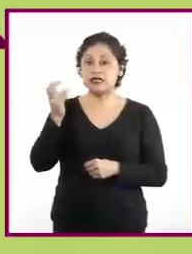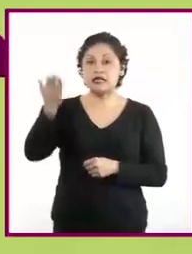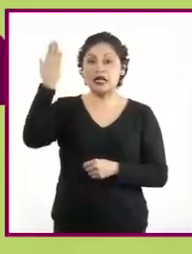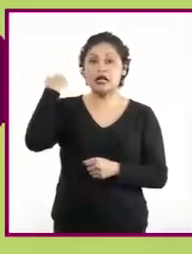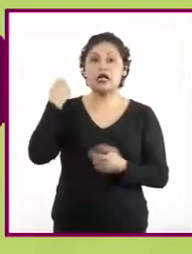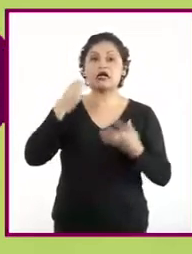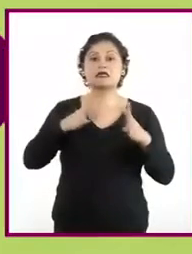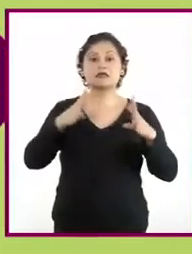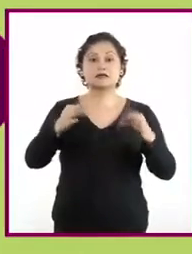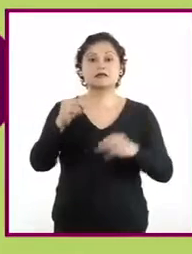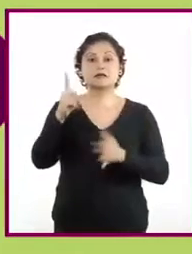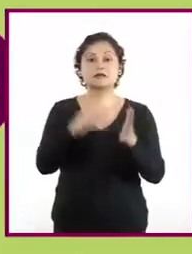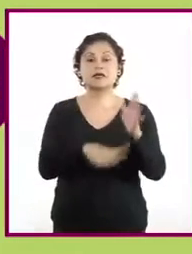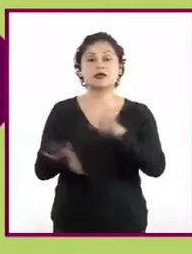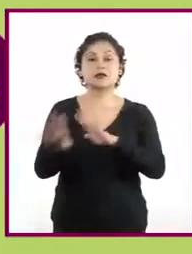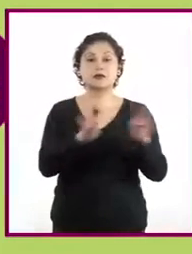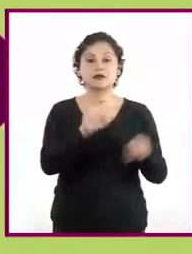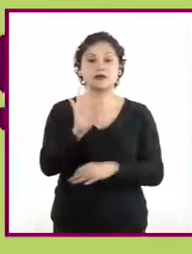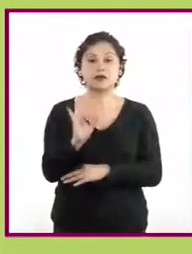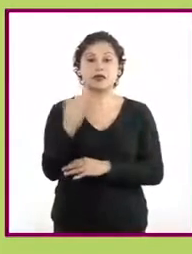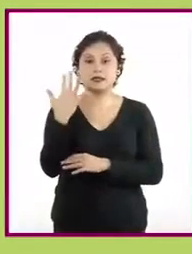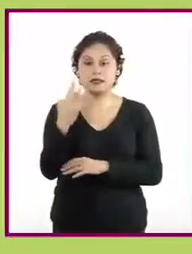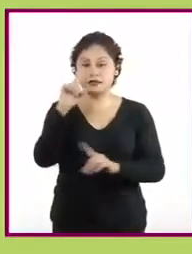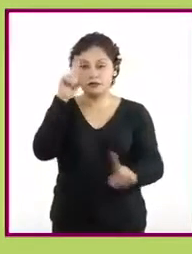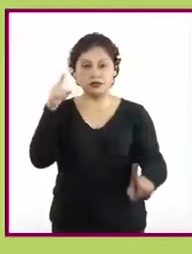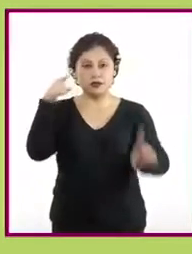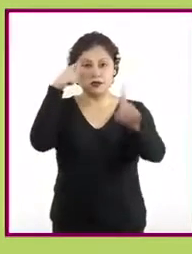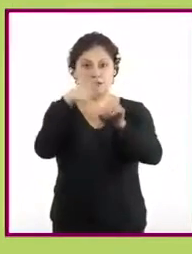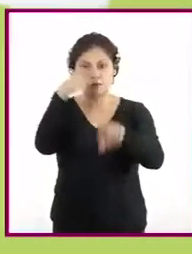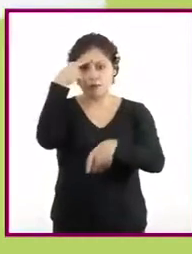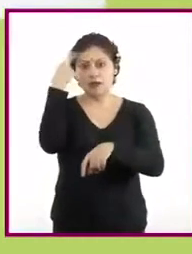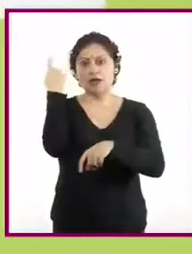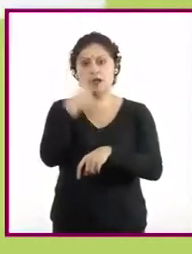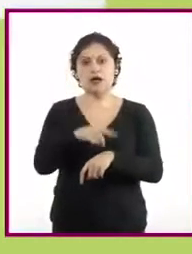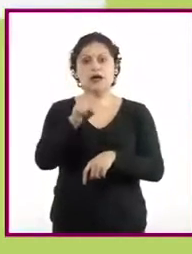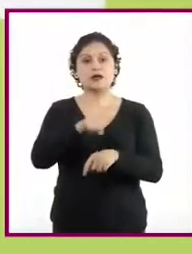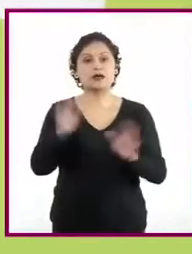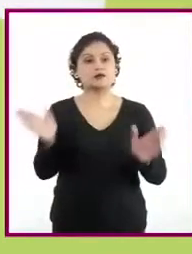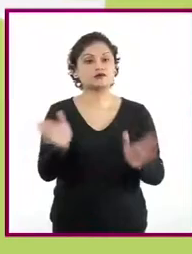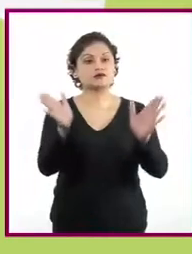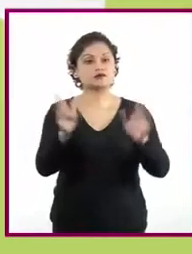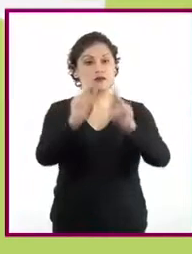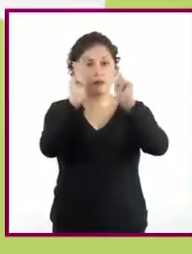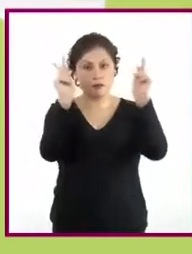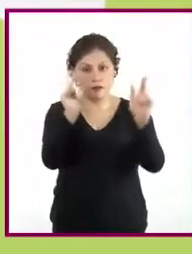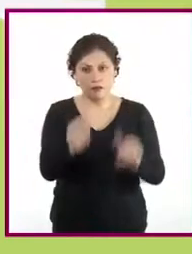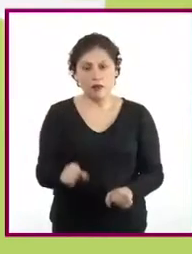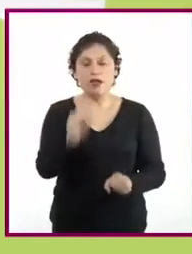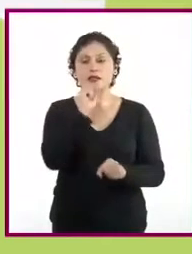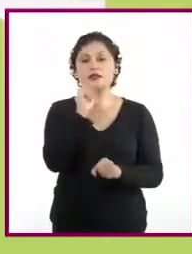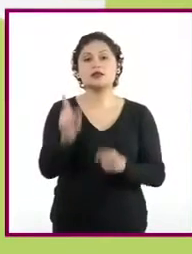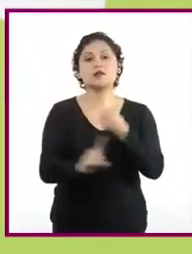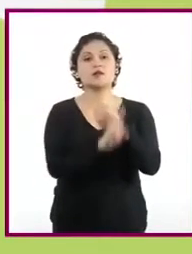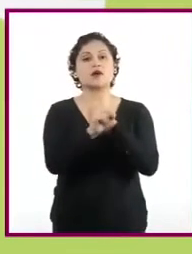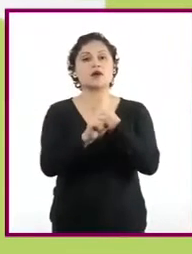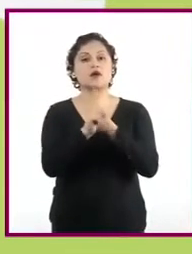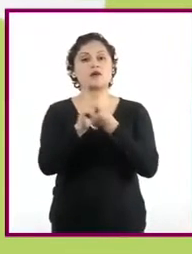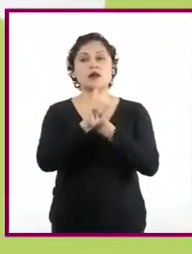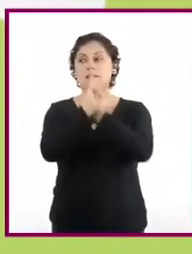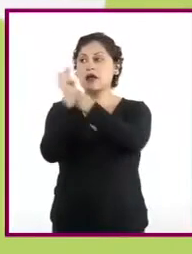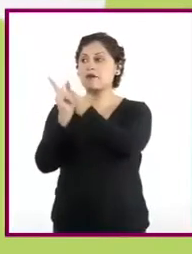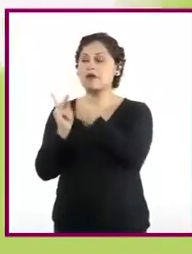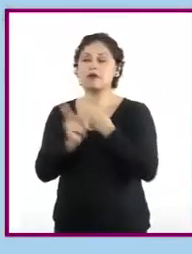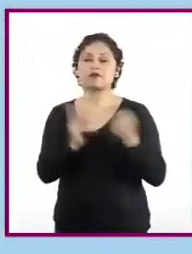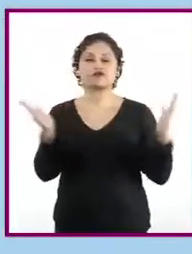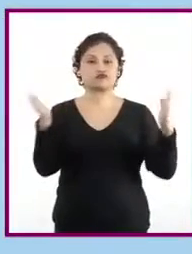el año 1945 con el objetivo de colaborar en pro de la paz y promover soluciones a los conflictos entre